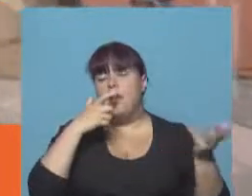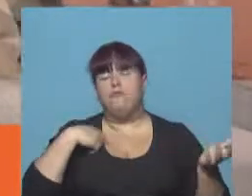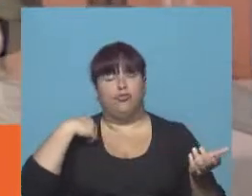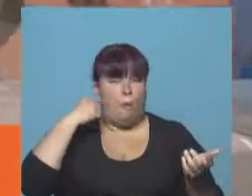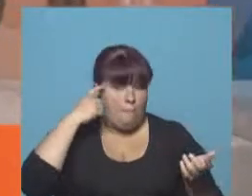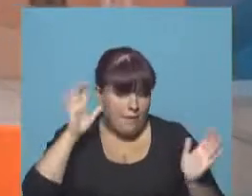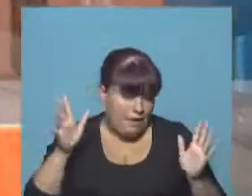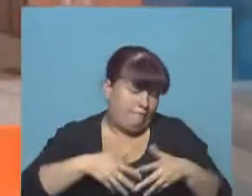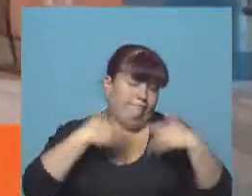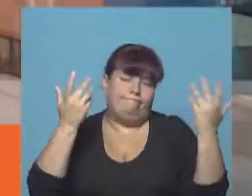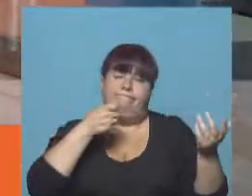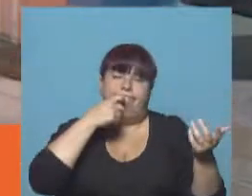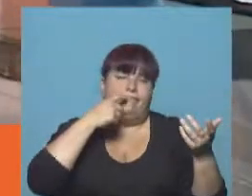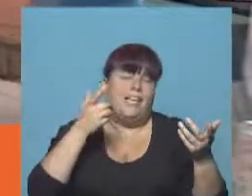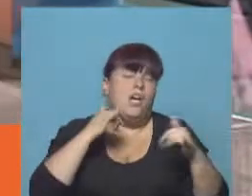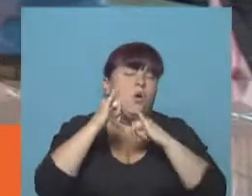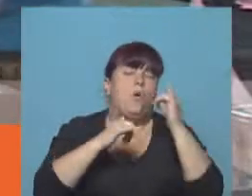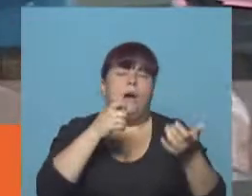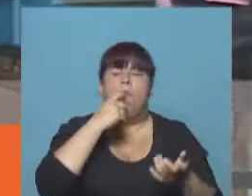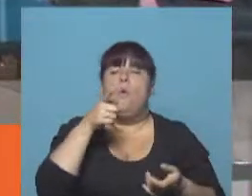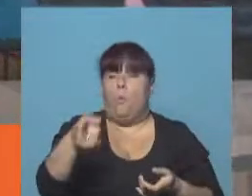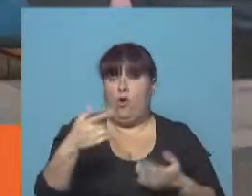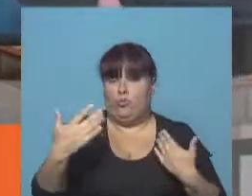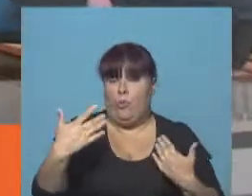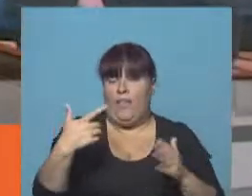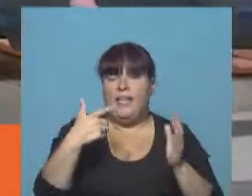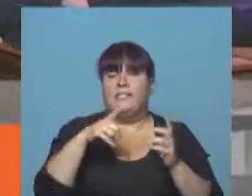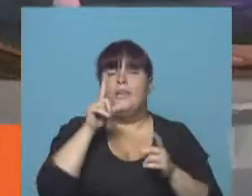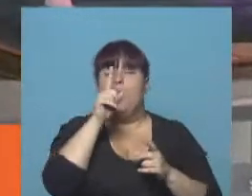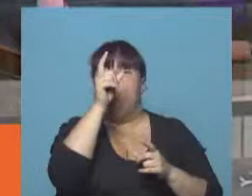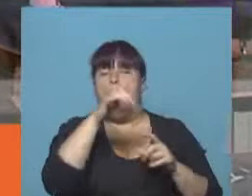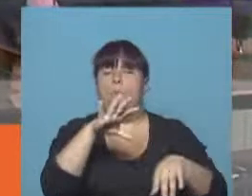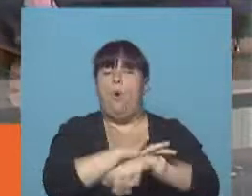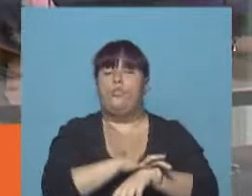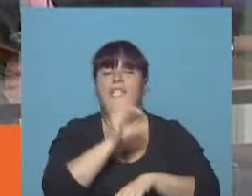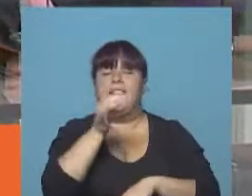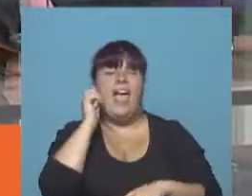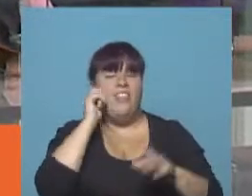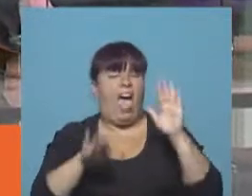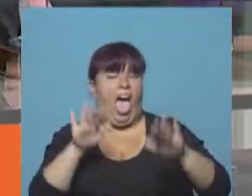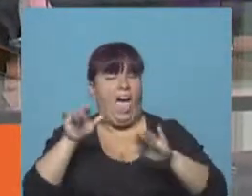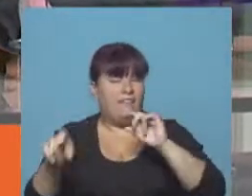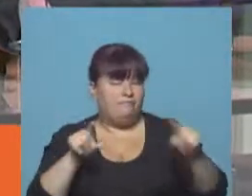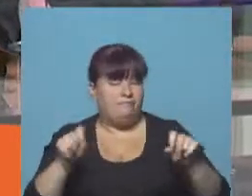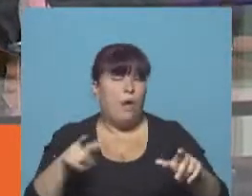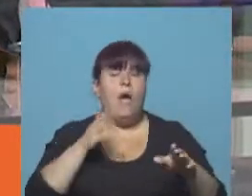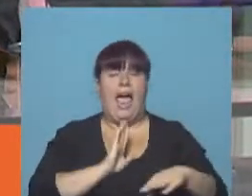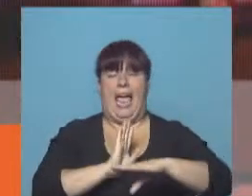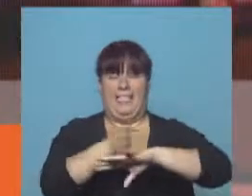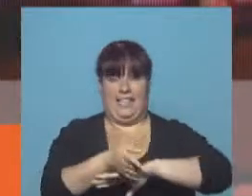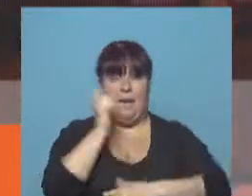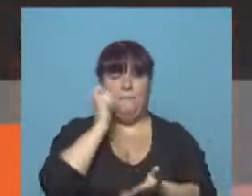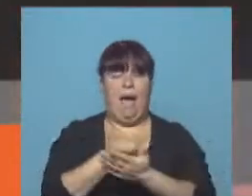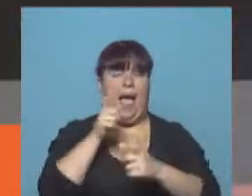me ocurre, por hablar así livianamente, de que vos podés tener identificados con una pulsera quienes tienen una edad y otra, porque en la entrada, cuando